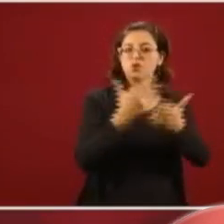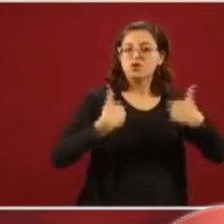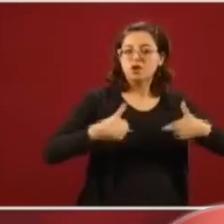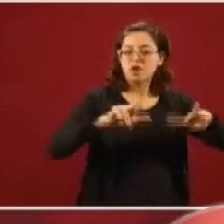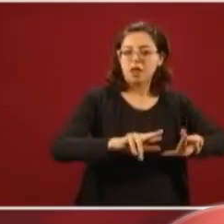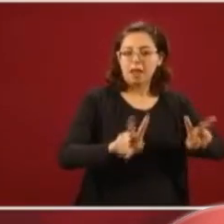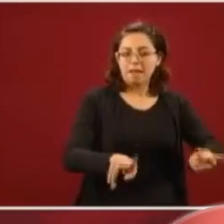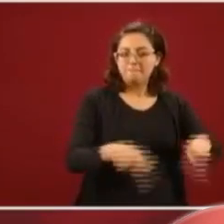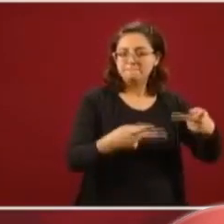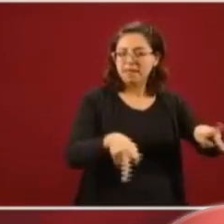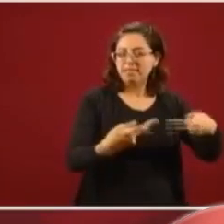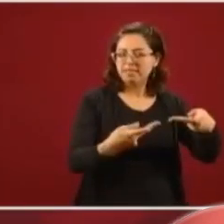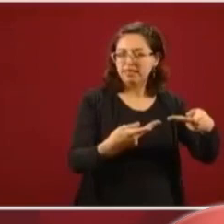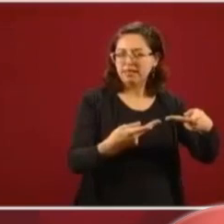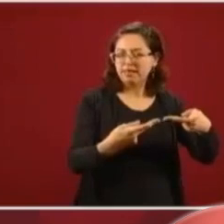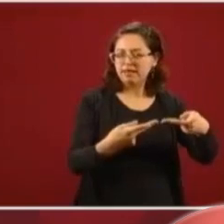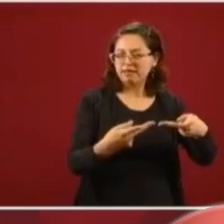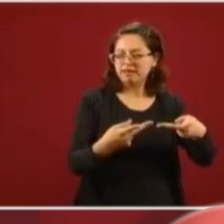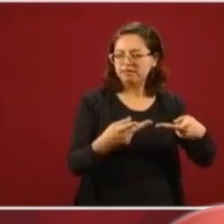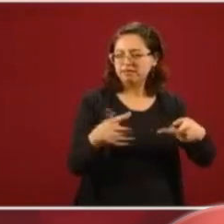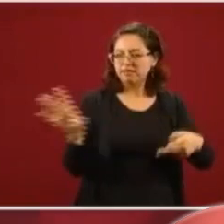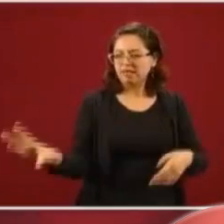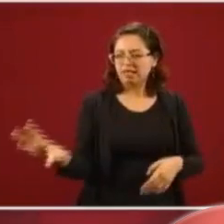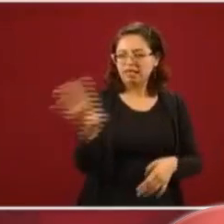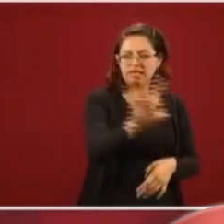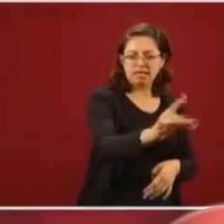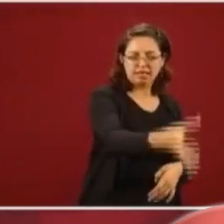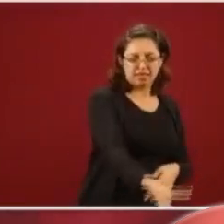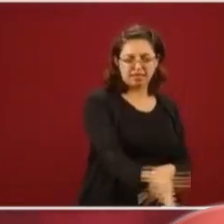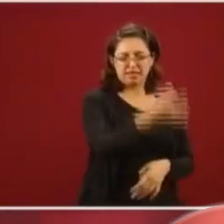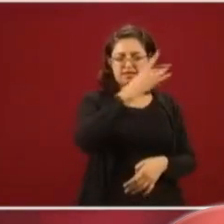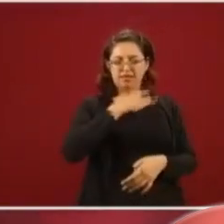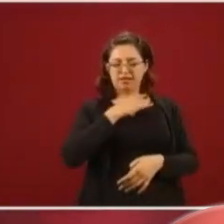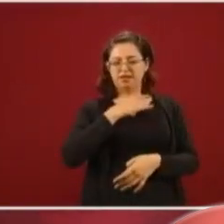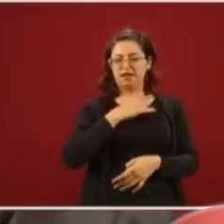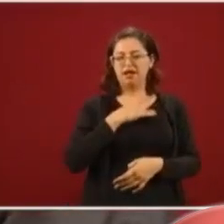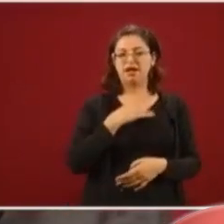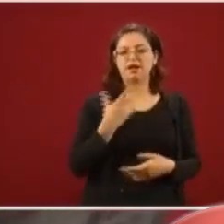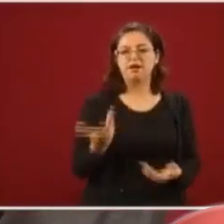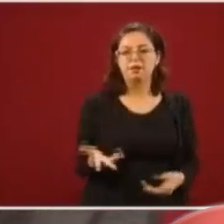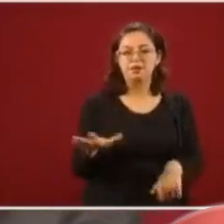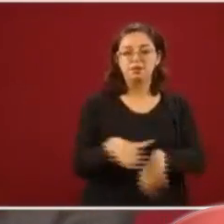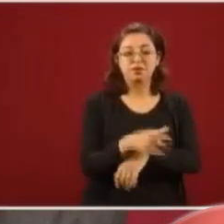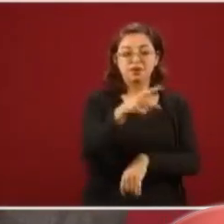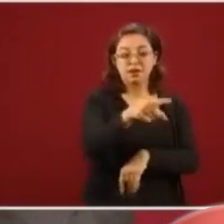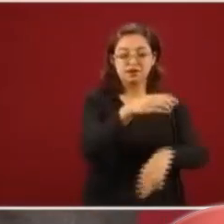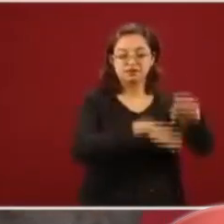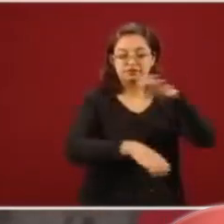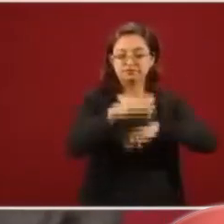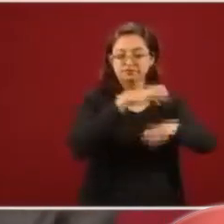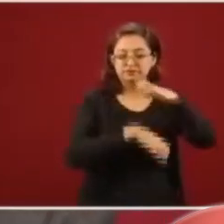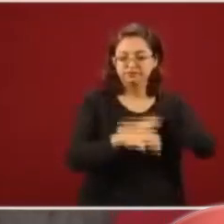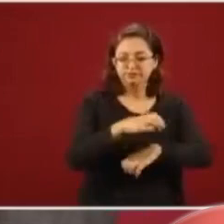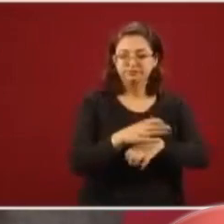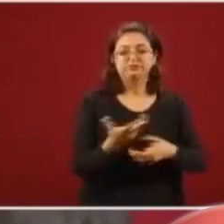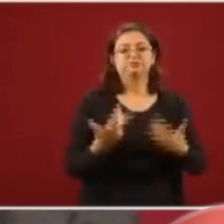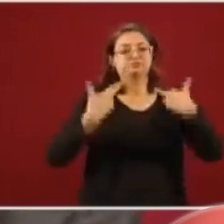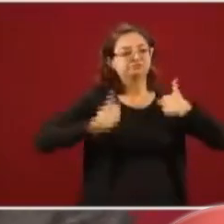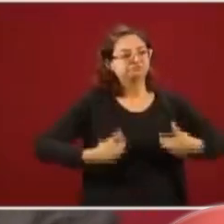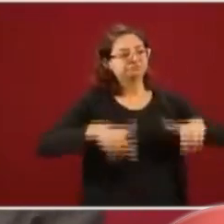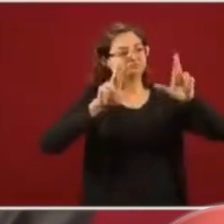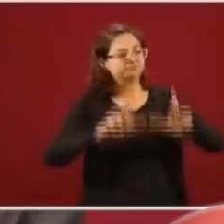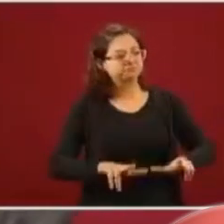descubrimiento importantísimo, porque estas pocas compañías que los distribuían hacían la comercialización, la